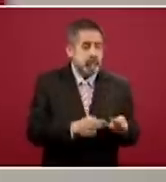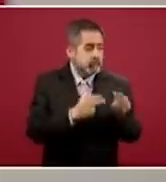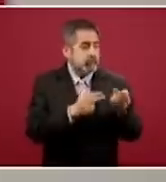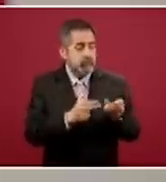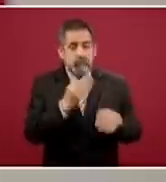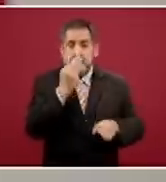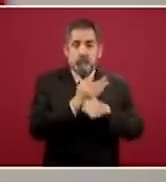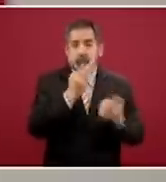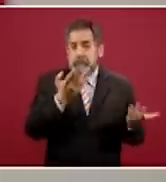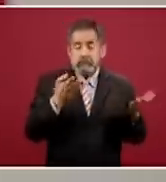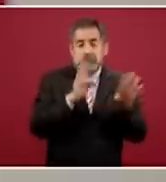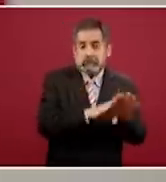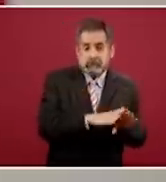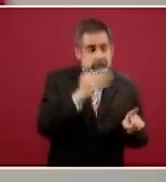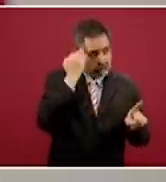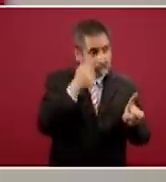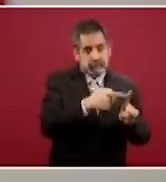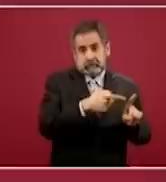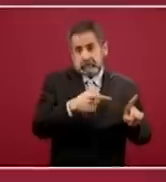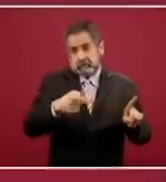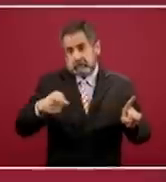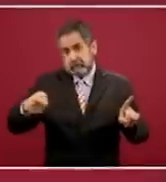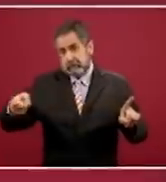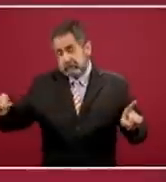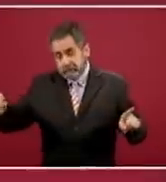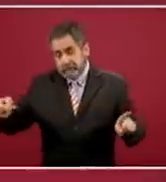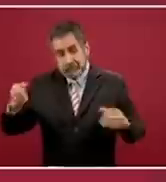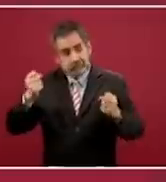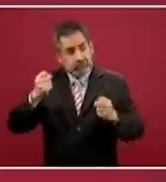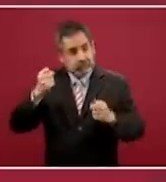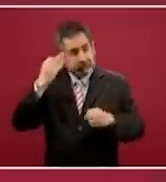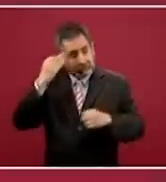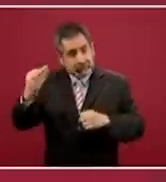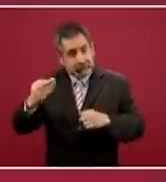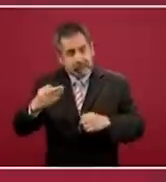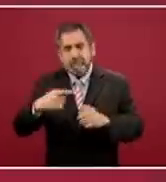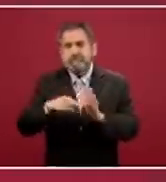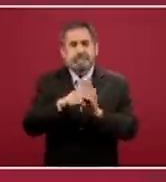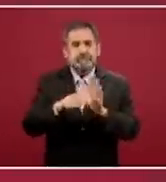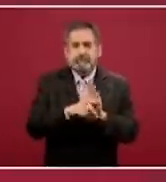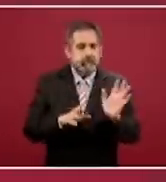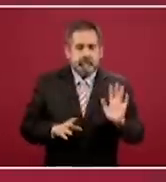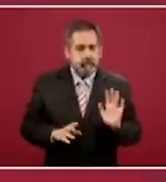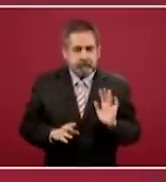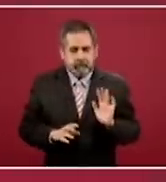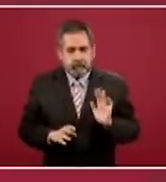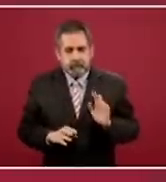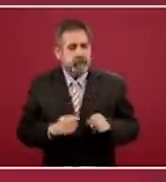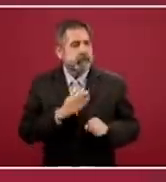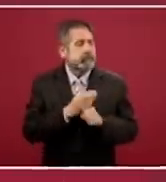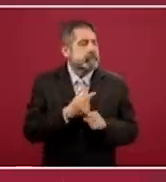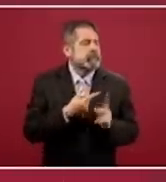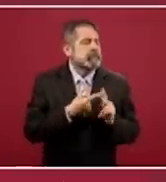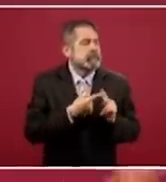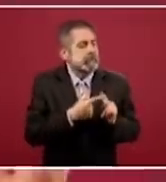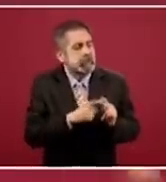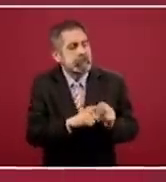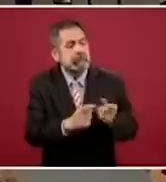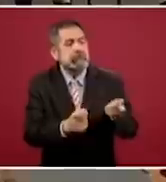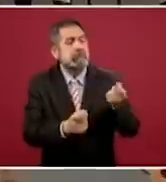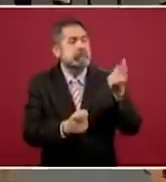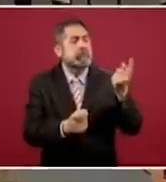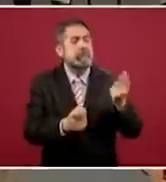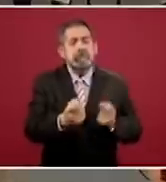por mucho tiempo, porque empieza a tener consecuencias negativas. Si lo empezamos desde un momento donde el virus es muy escaso